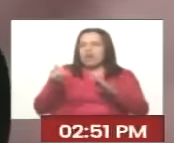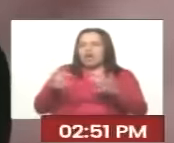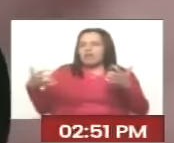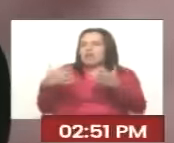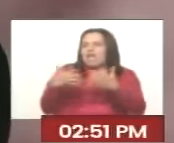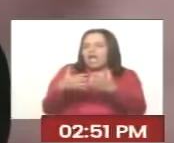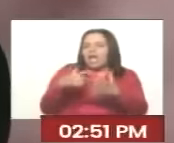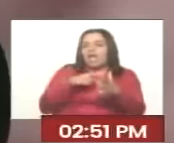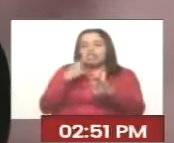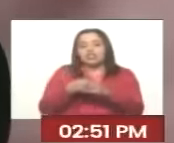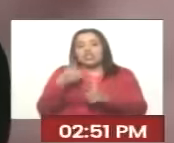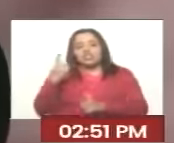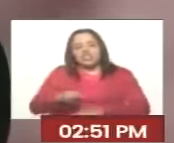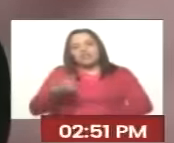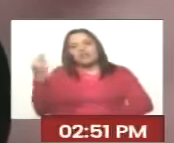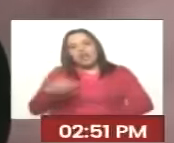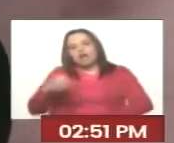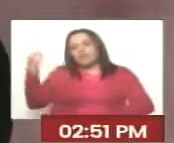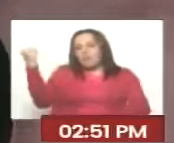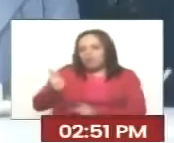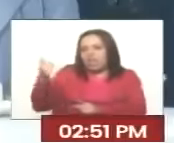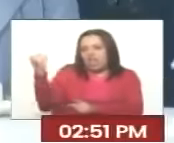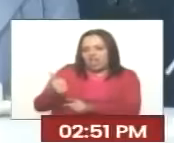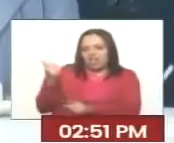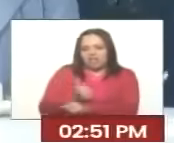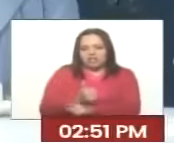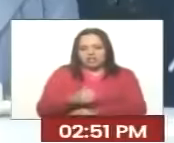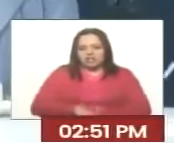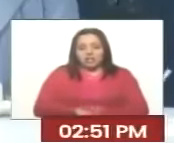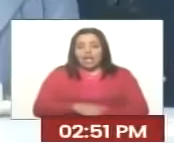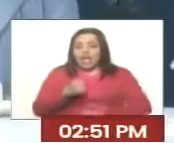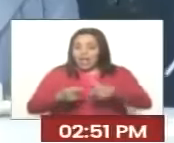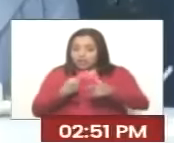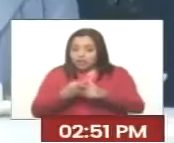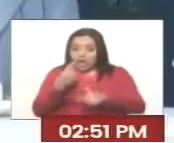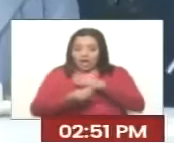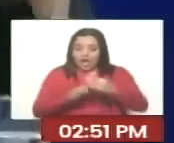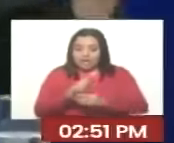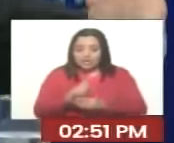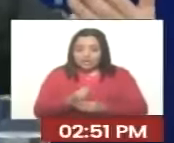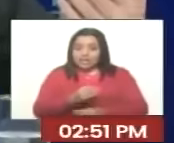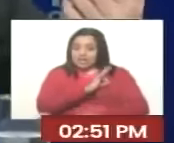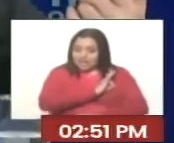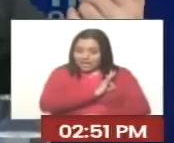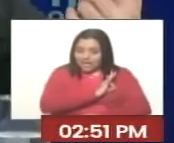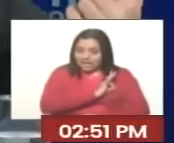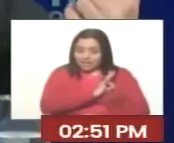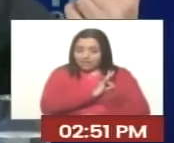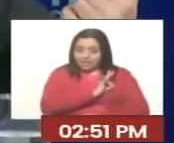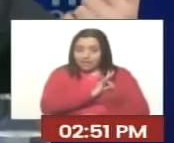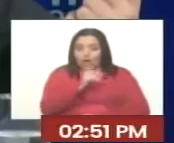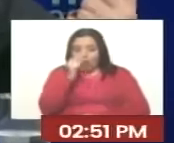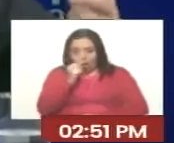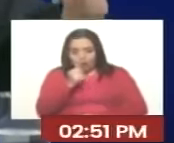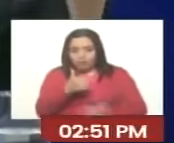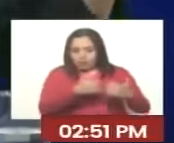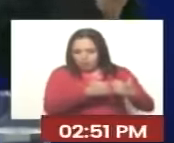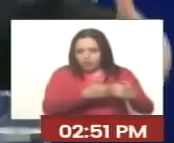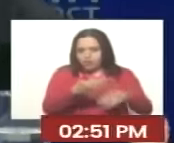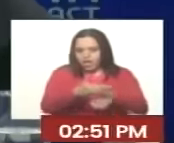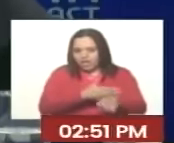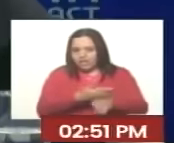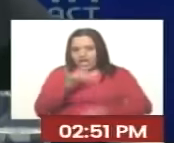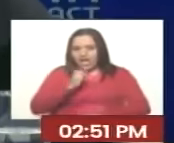bueno, él tiene que tener más puñaladas. Wow. Le dan entonces a las 3 que tenía Carlos Molnar, el mismo Carlos,